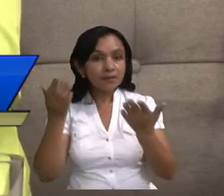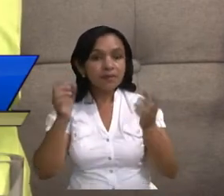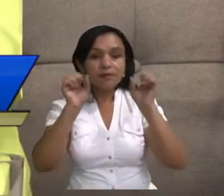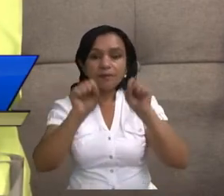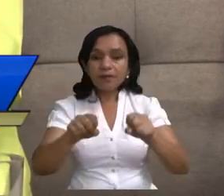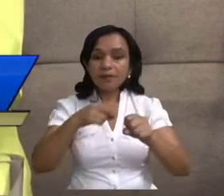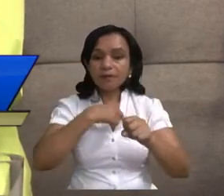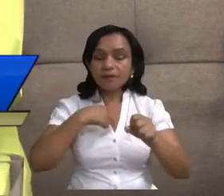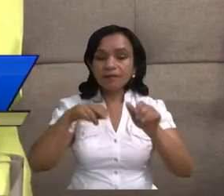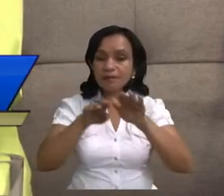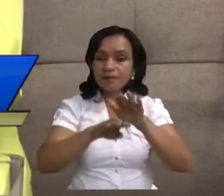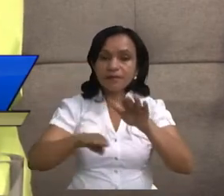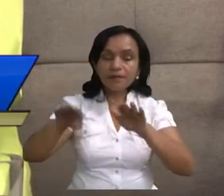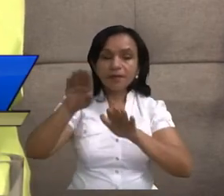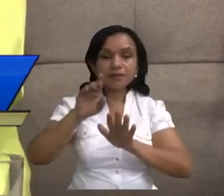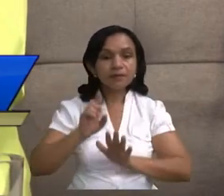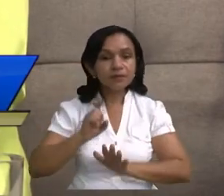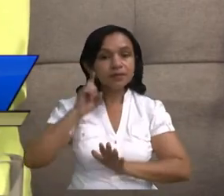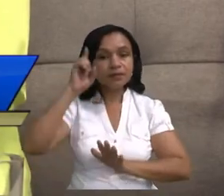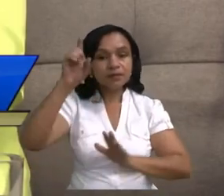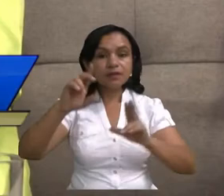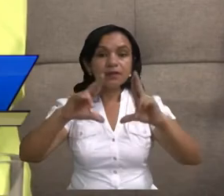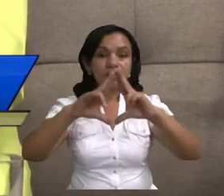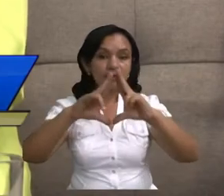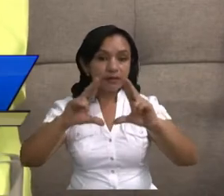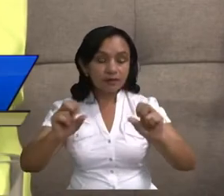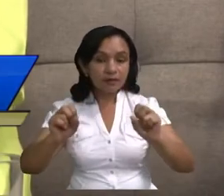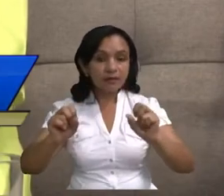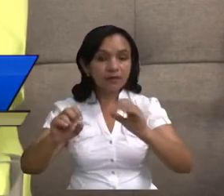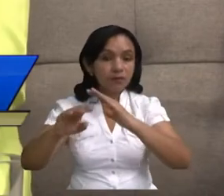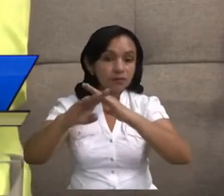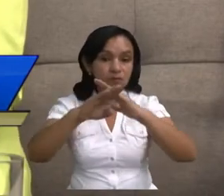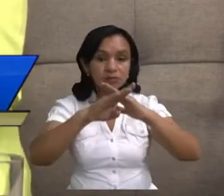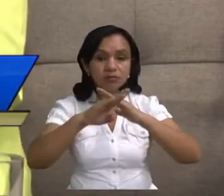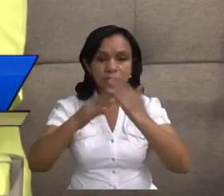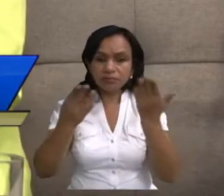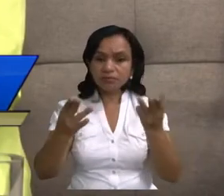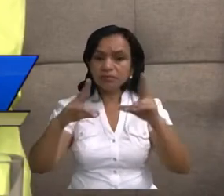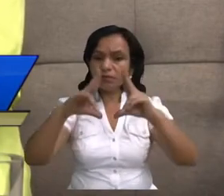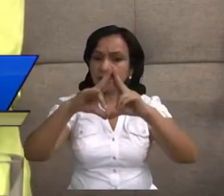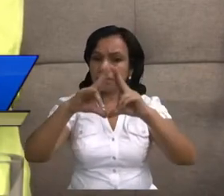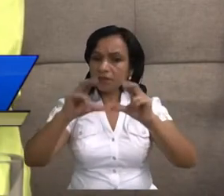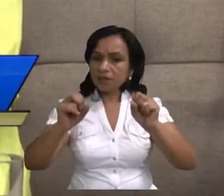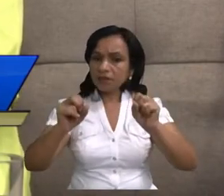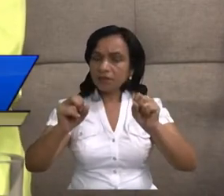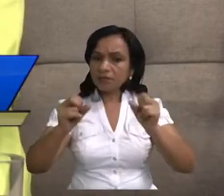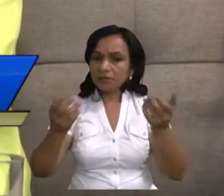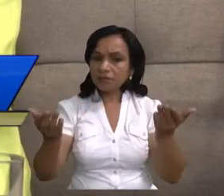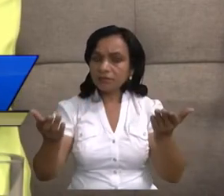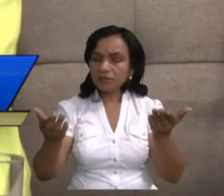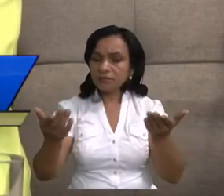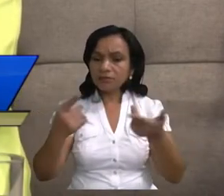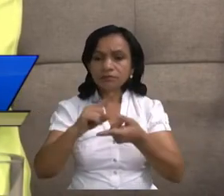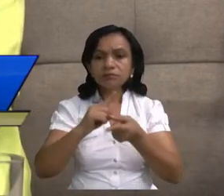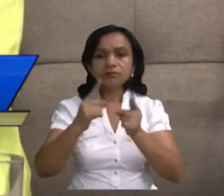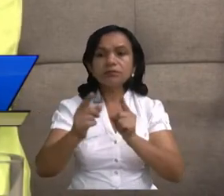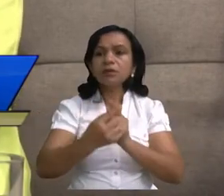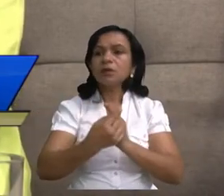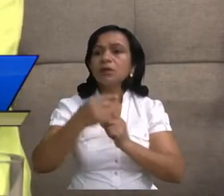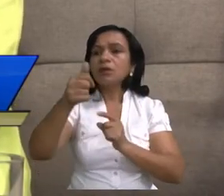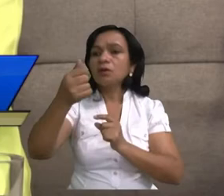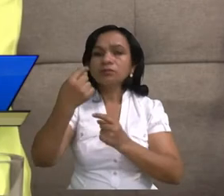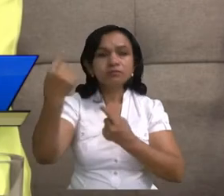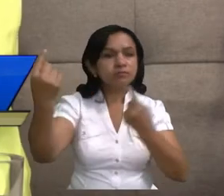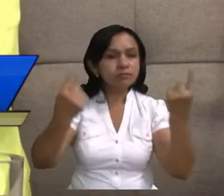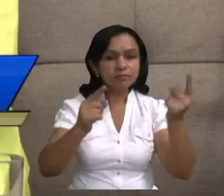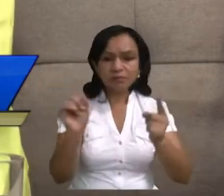mucho por el desarrollo de nuestro país juntos. Y evitamos, nosotros en Nicaragua pues no tenemos esas migraciones como se tiene en